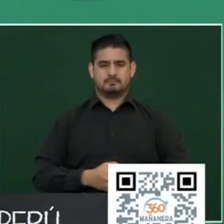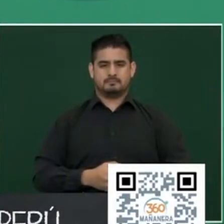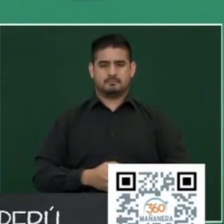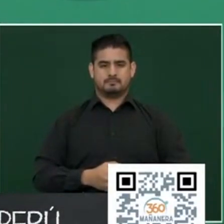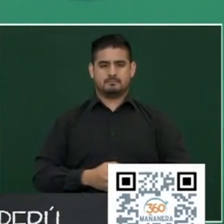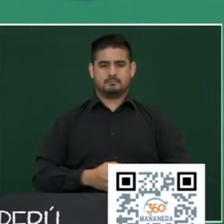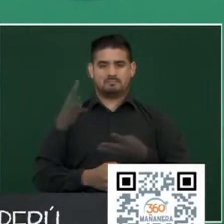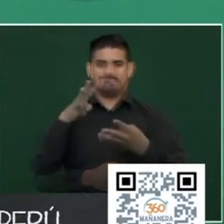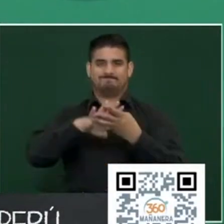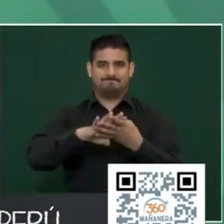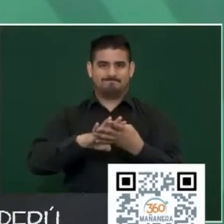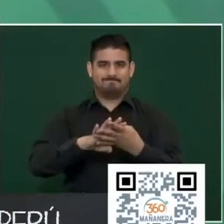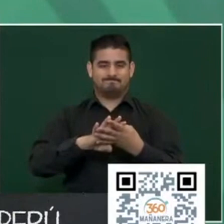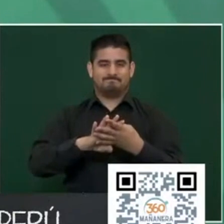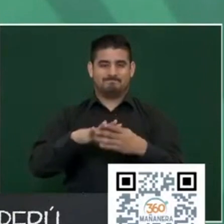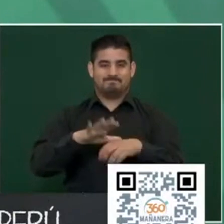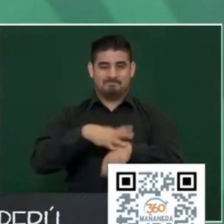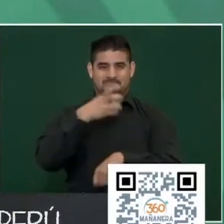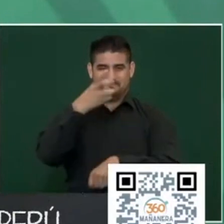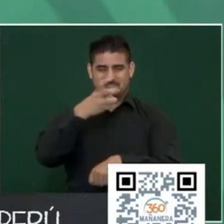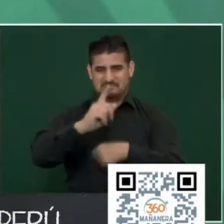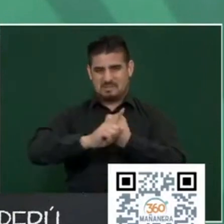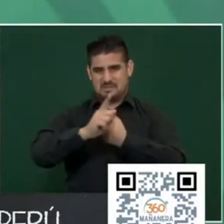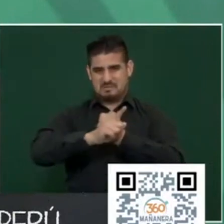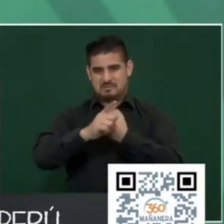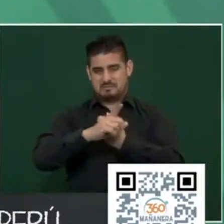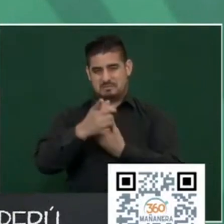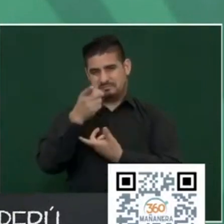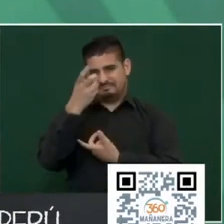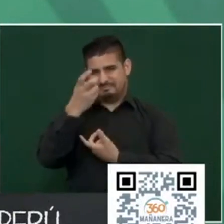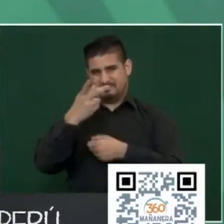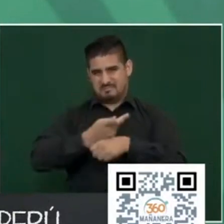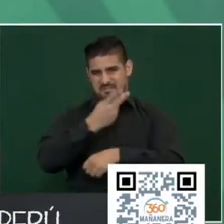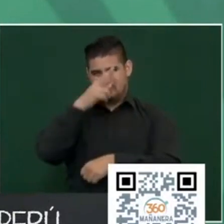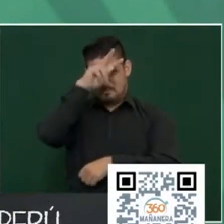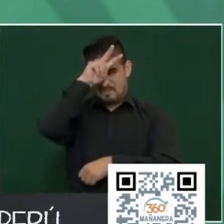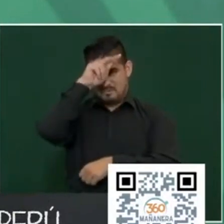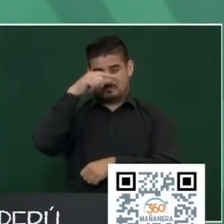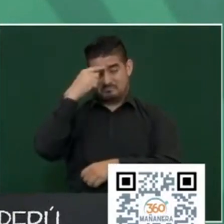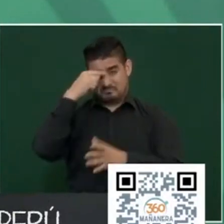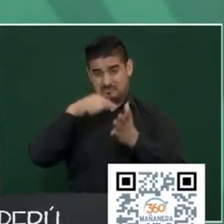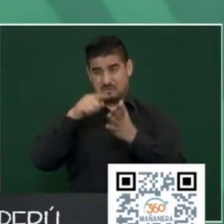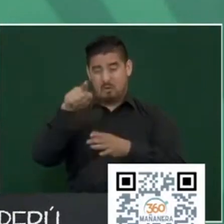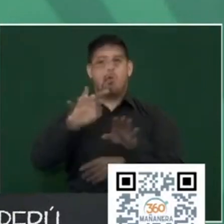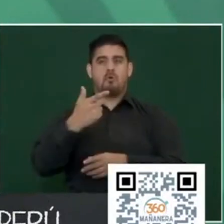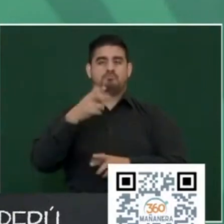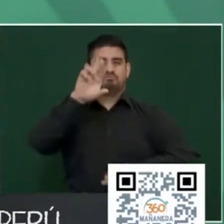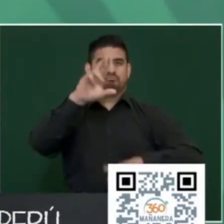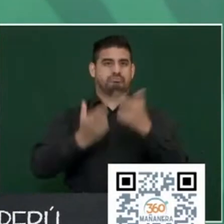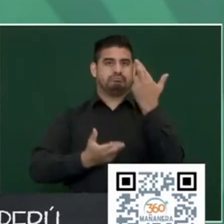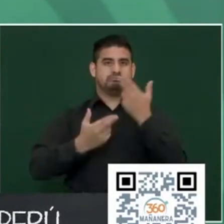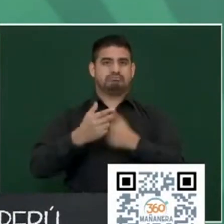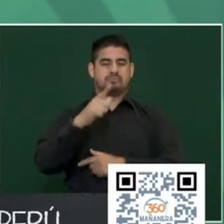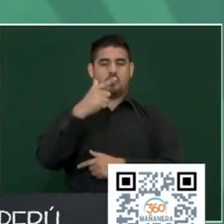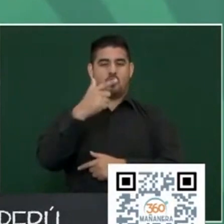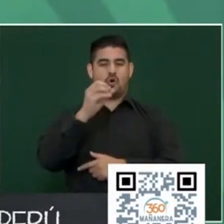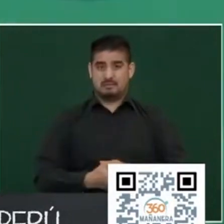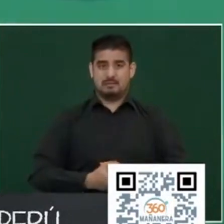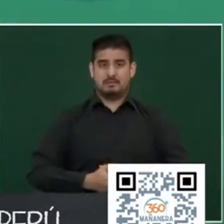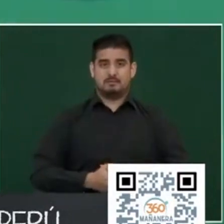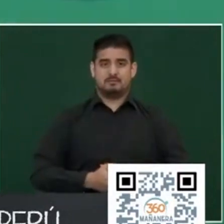correspondía al Perú, por esto que yo considero fue un golpe de Estado